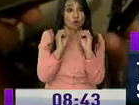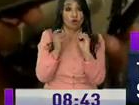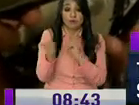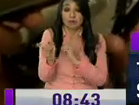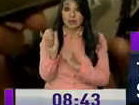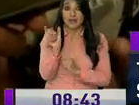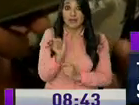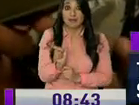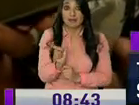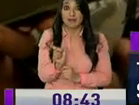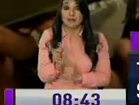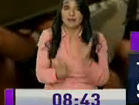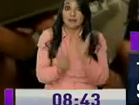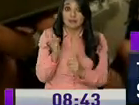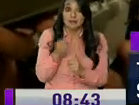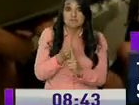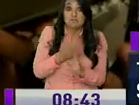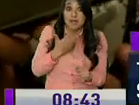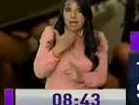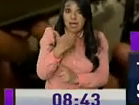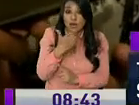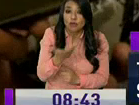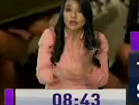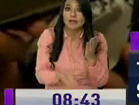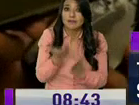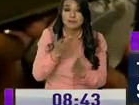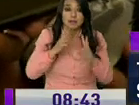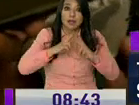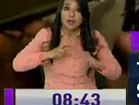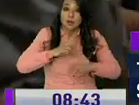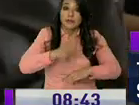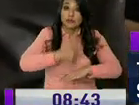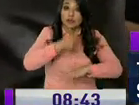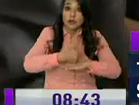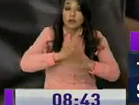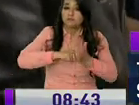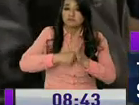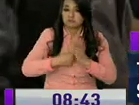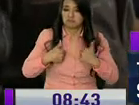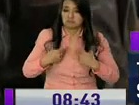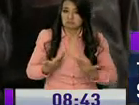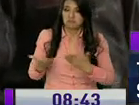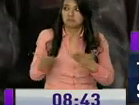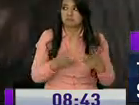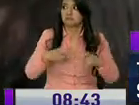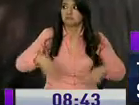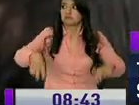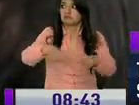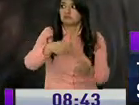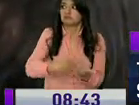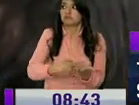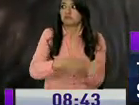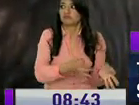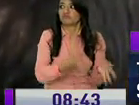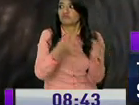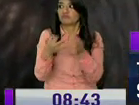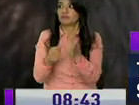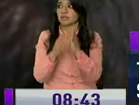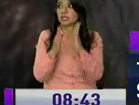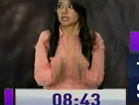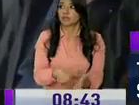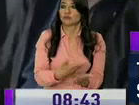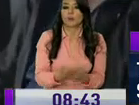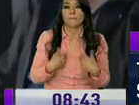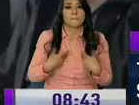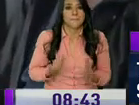tarjeta pues se vea afectada posteriormente por una auditoría de Contraloría. Mientras, la mesa de trabajo se aplazó en vista de que el ministro no llegó, lo que